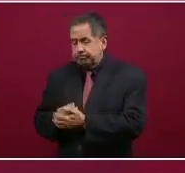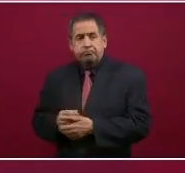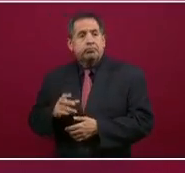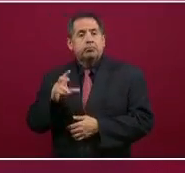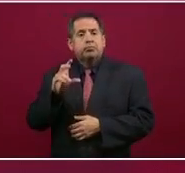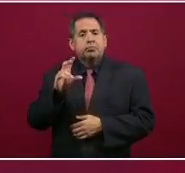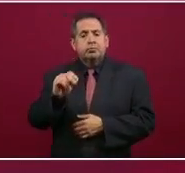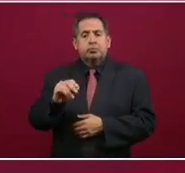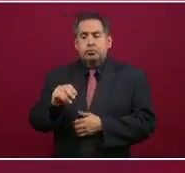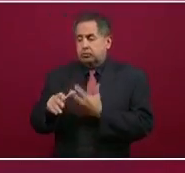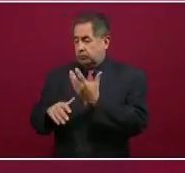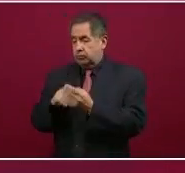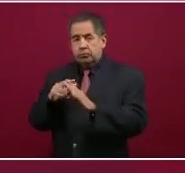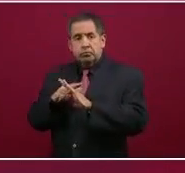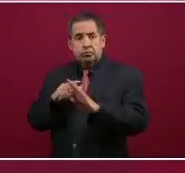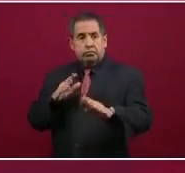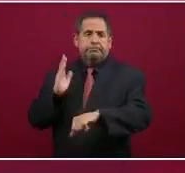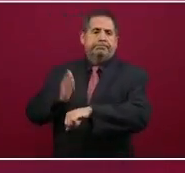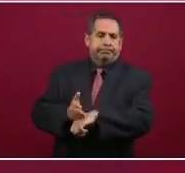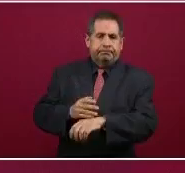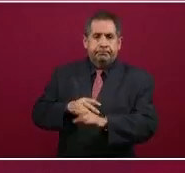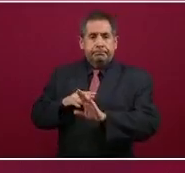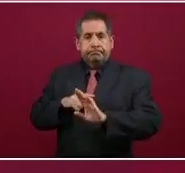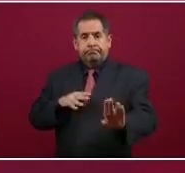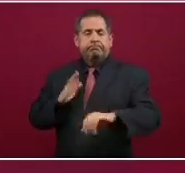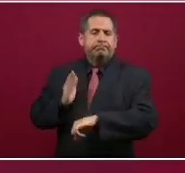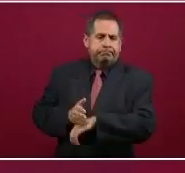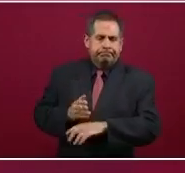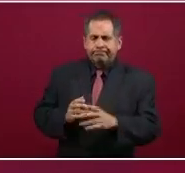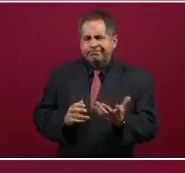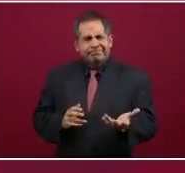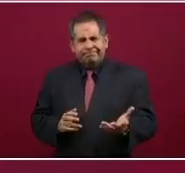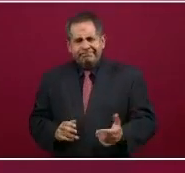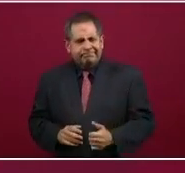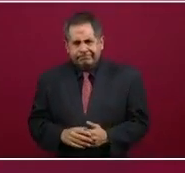medidas coercitivas,